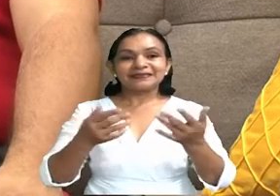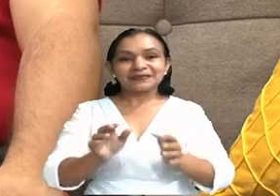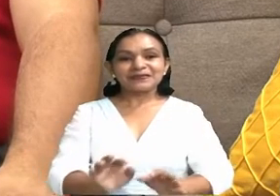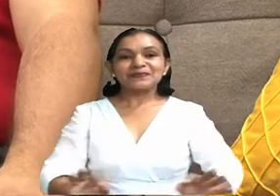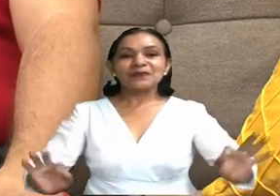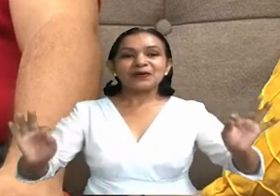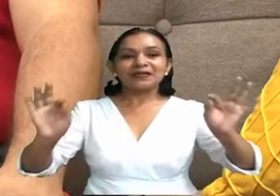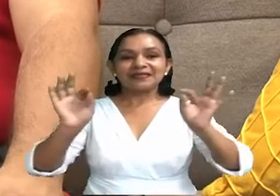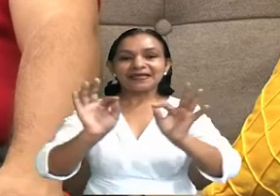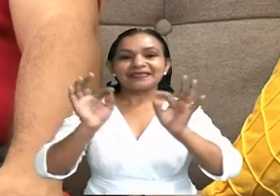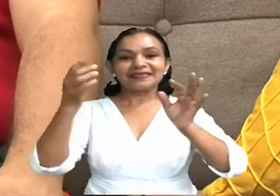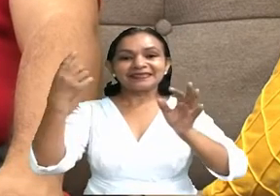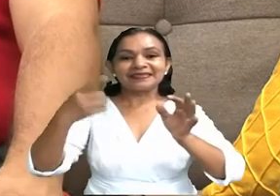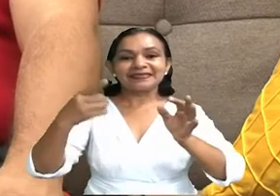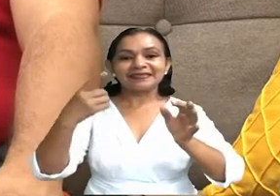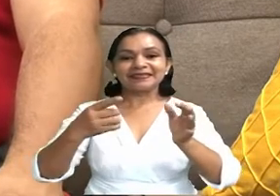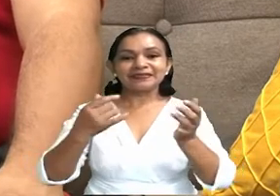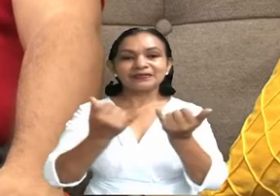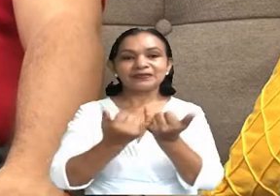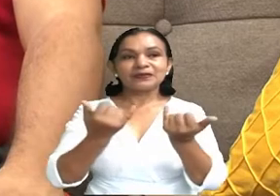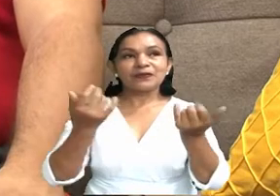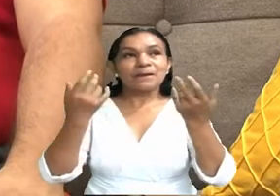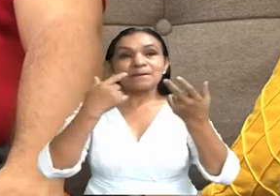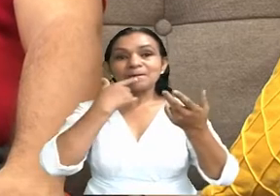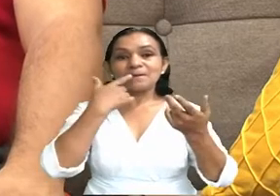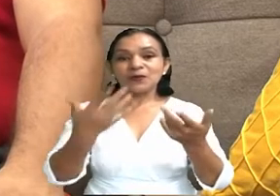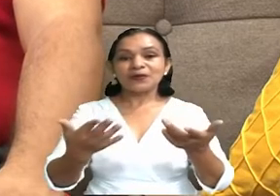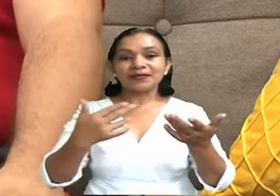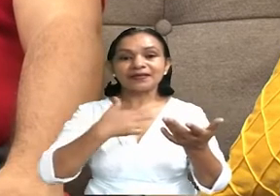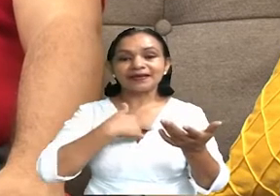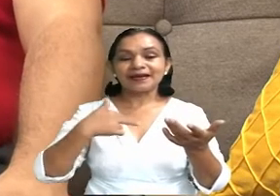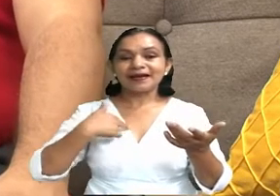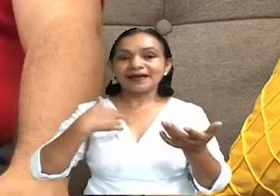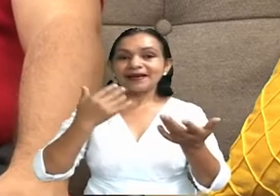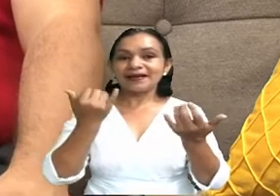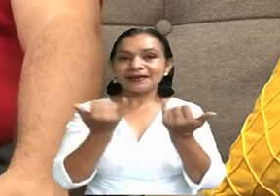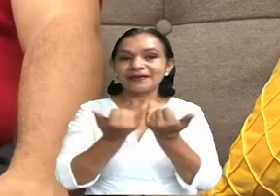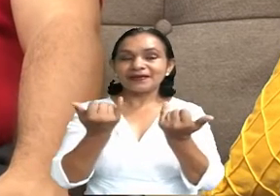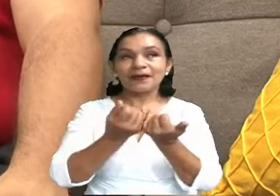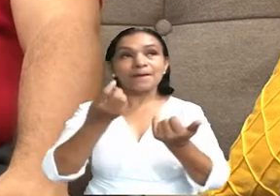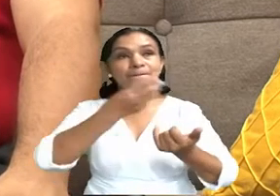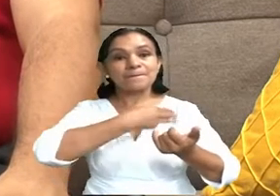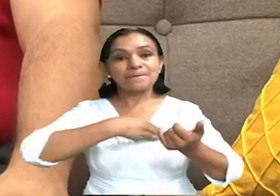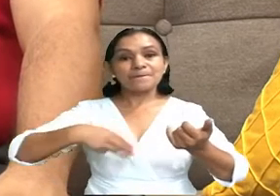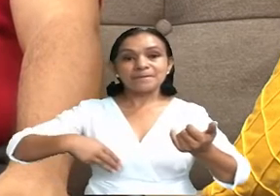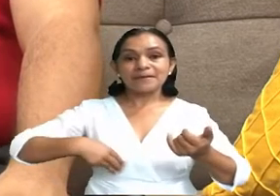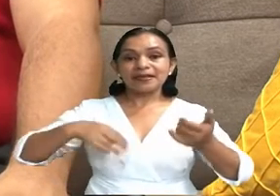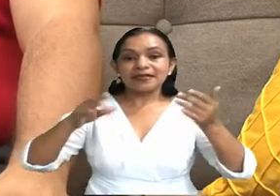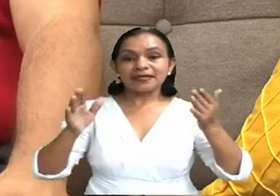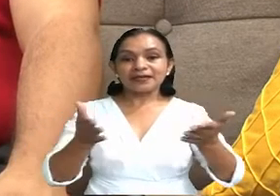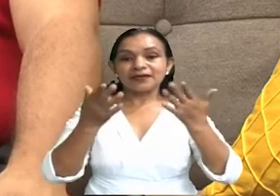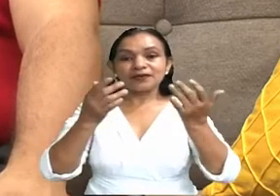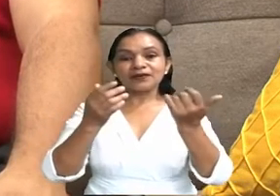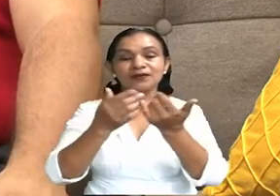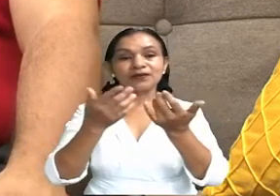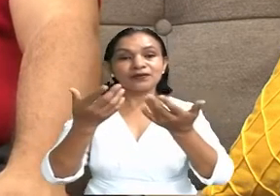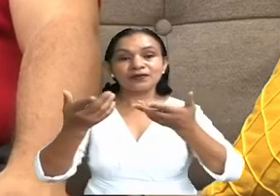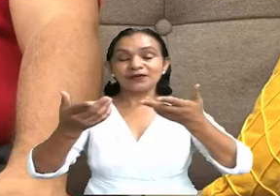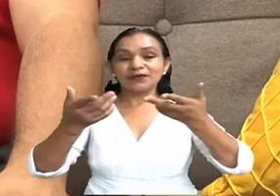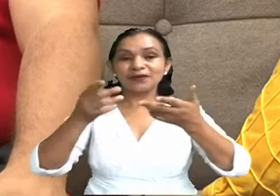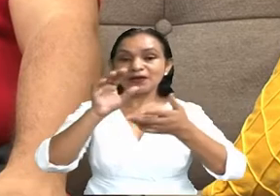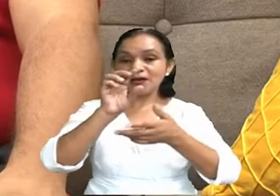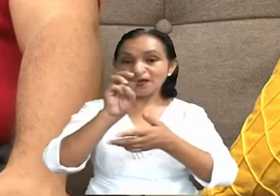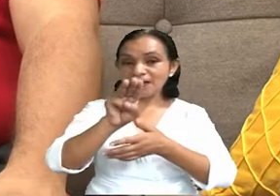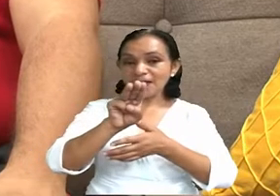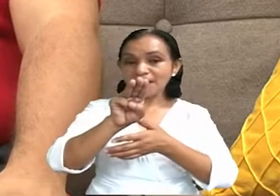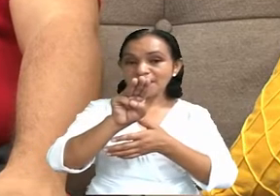de restitución de derechos porque a raíz de esto también el Ministerio de Fomento, Industria y Comercio, que es el que